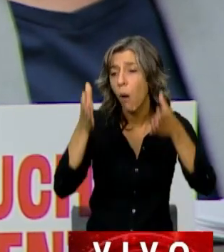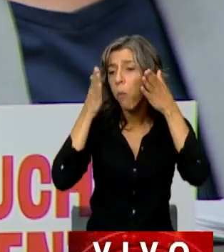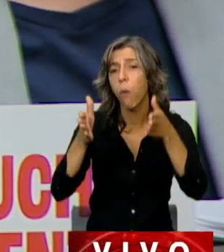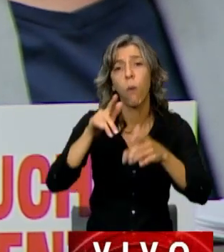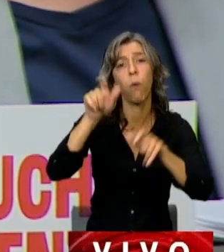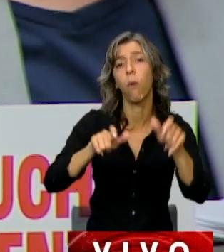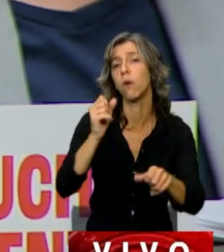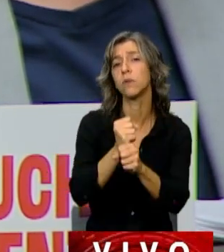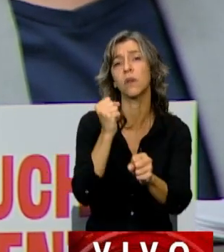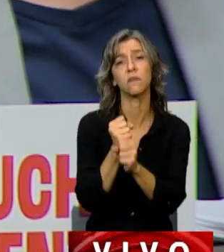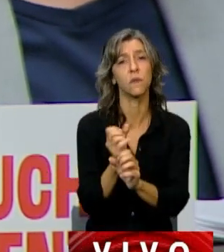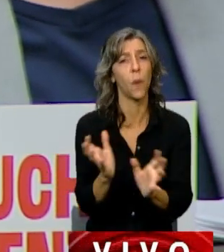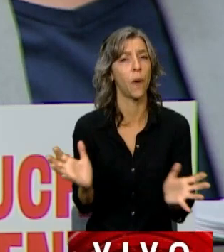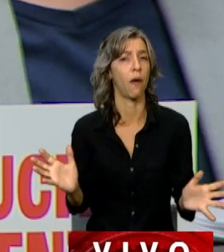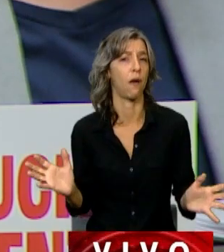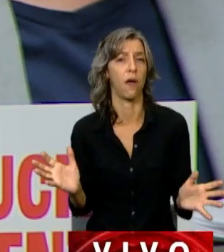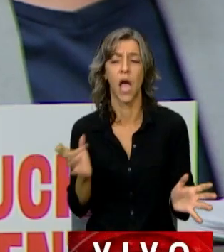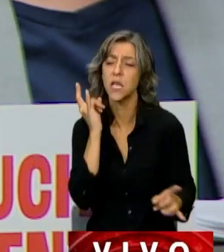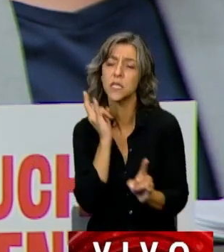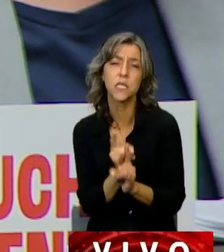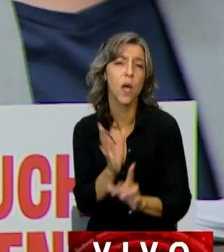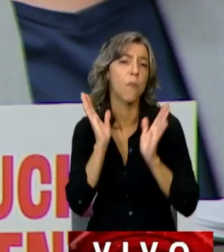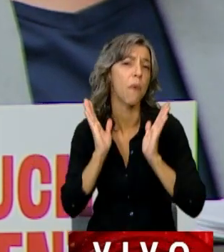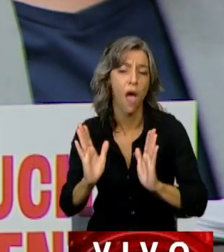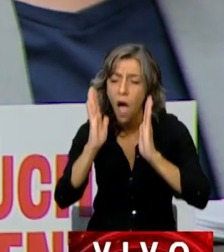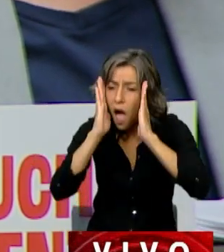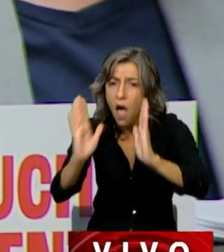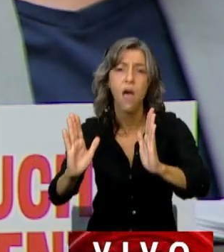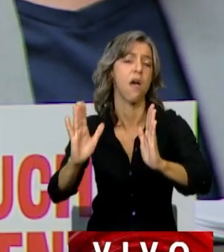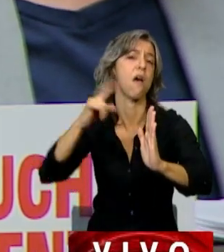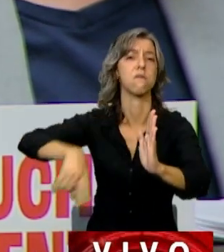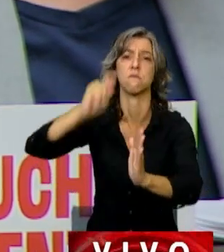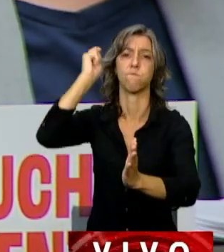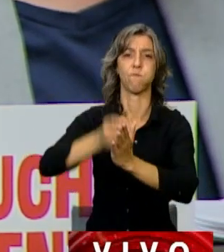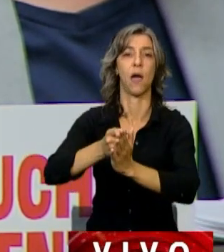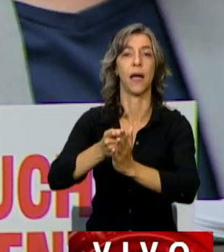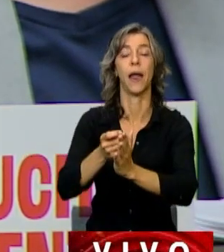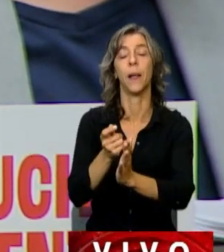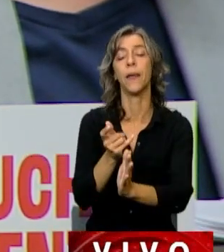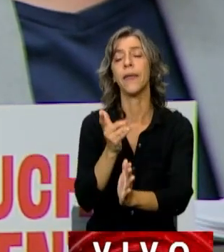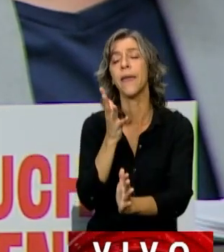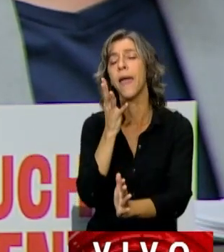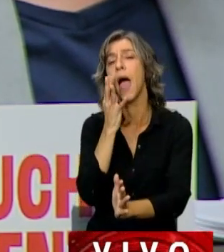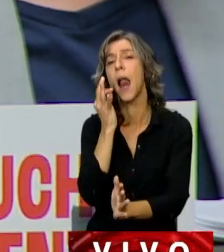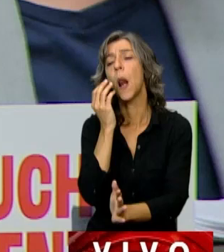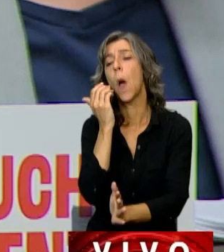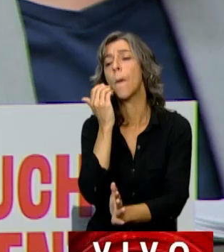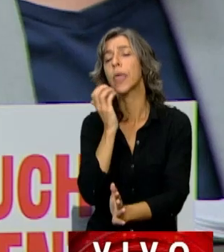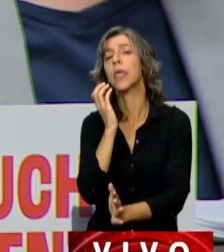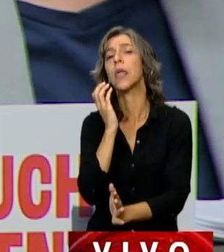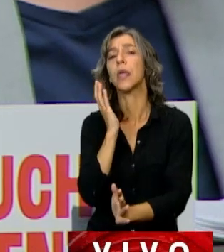trabajadores y muy levemente, apenitas rozando sobre las